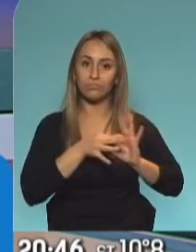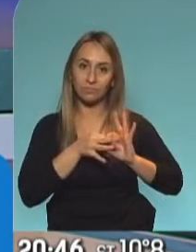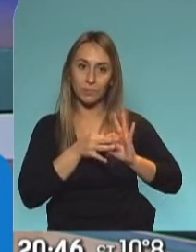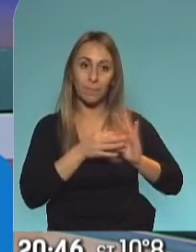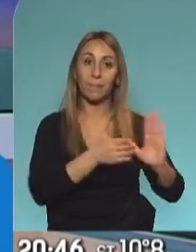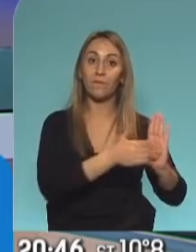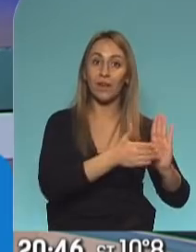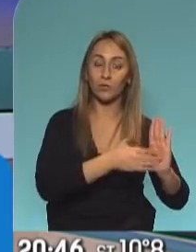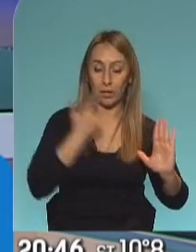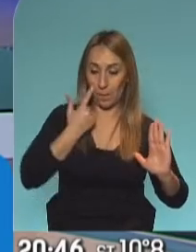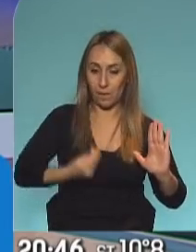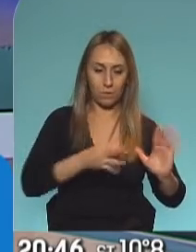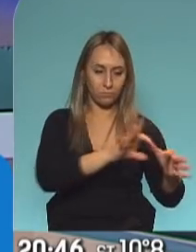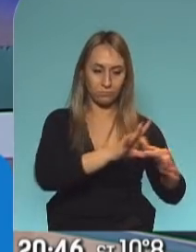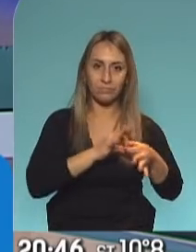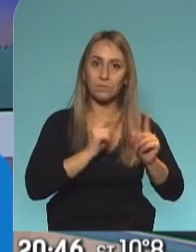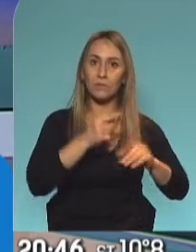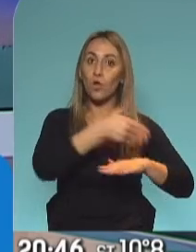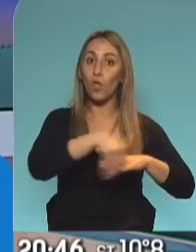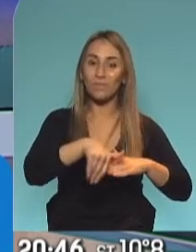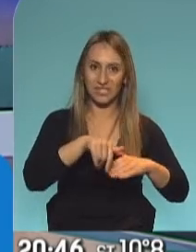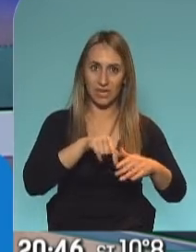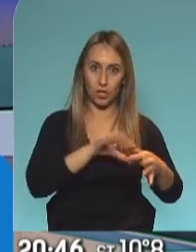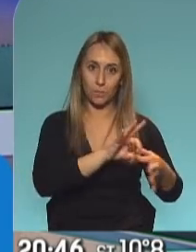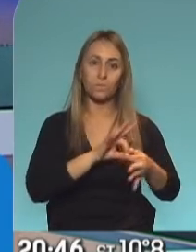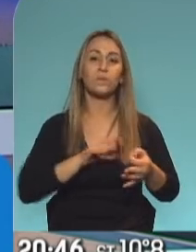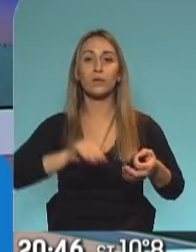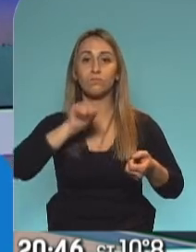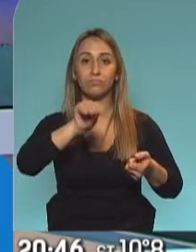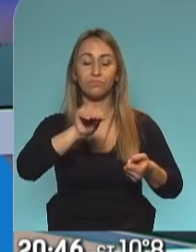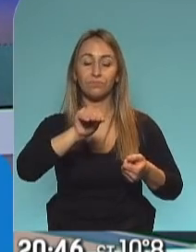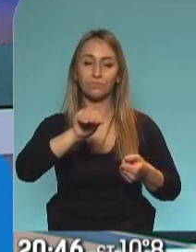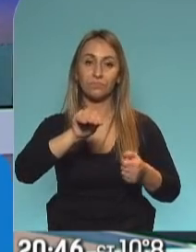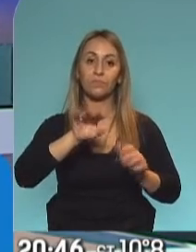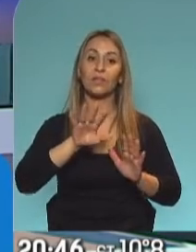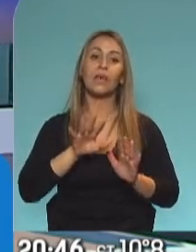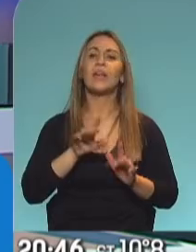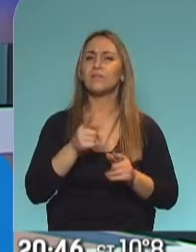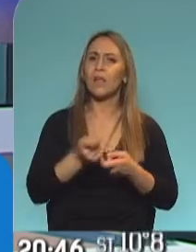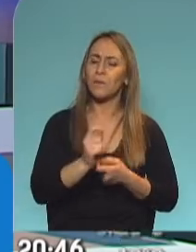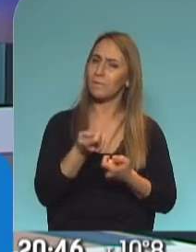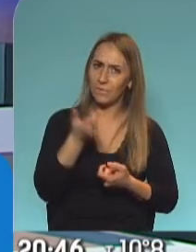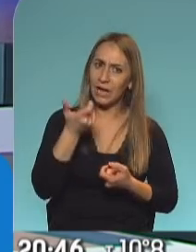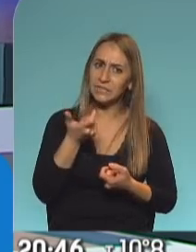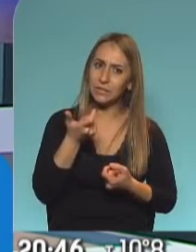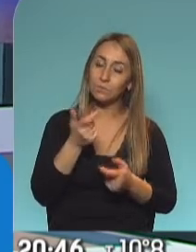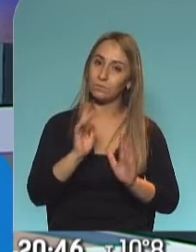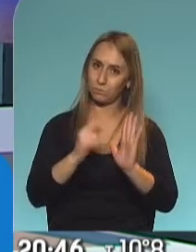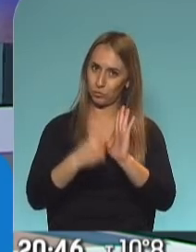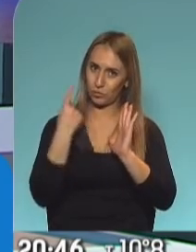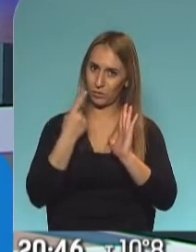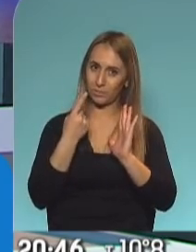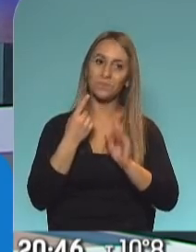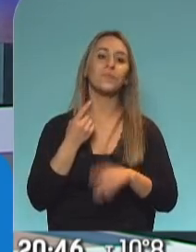que figura en la factura para cobrar la tarifa social. Este trámite es sencillo, pero tenemos que decir que